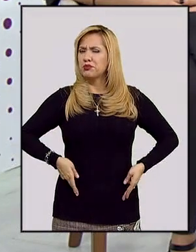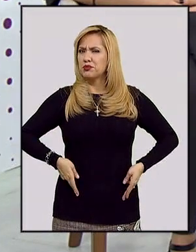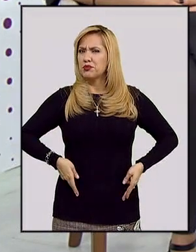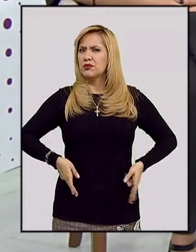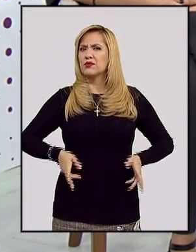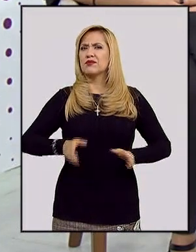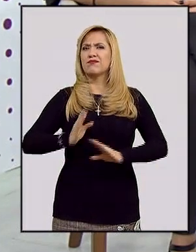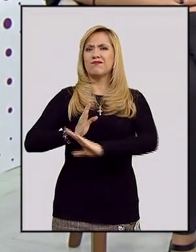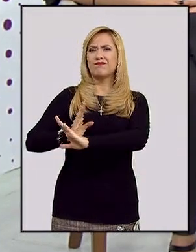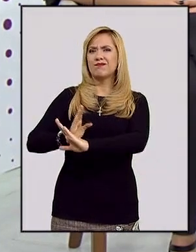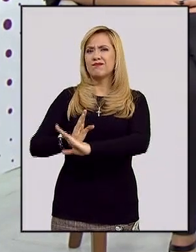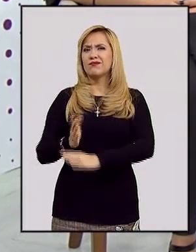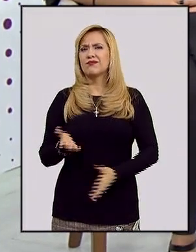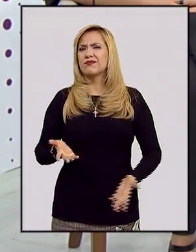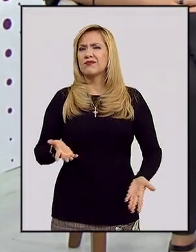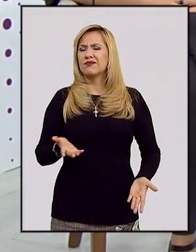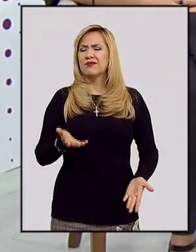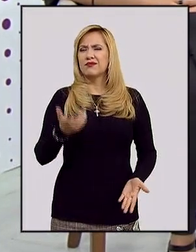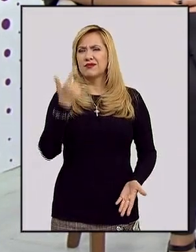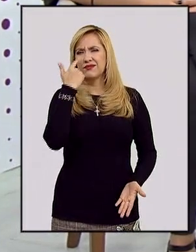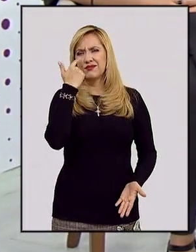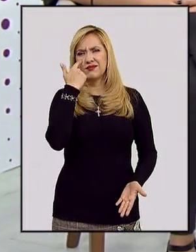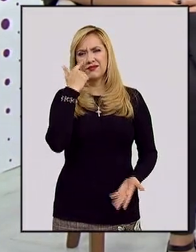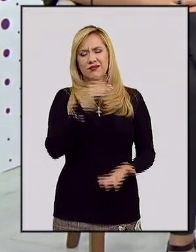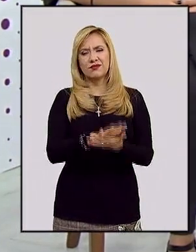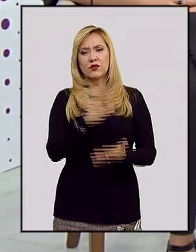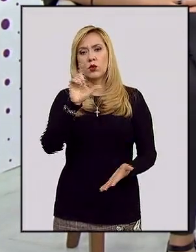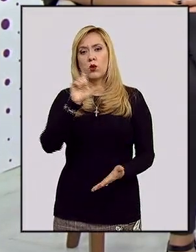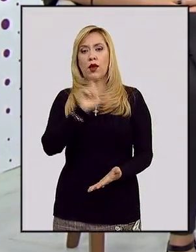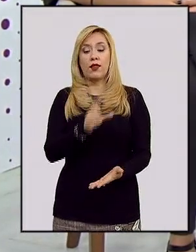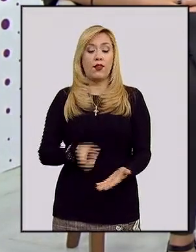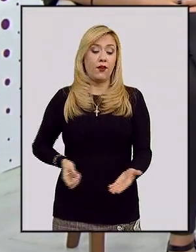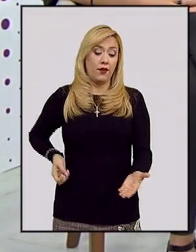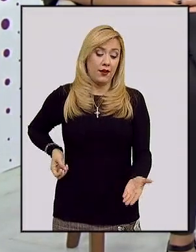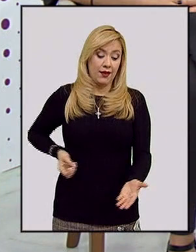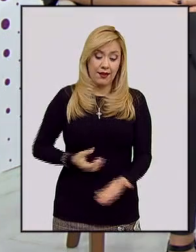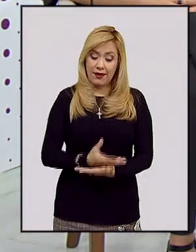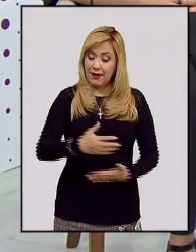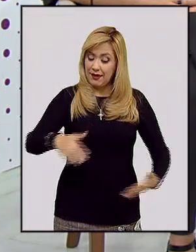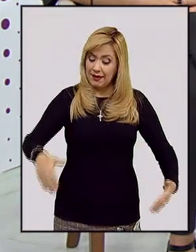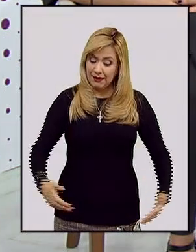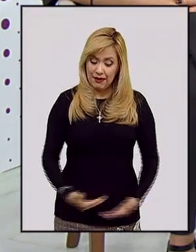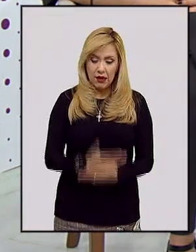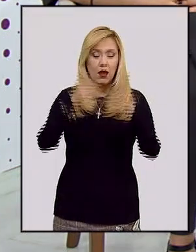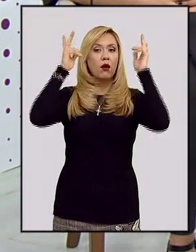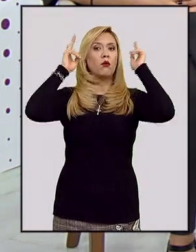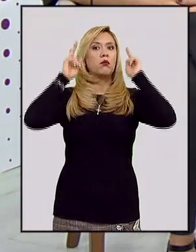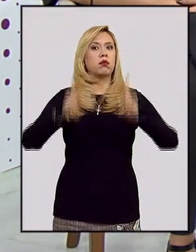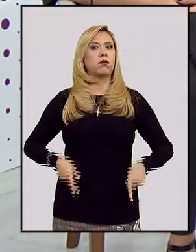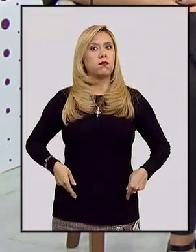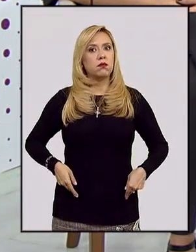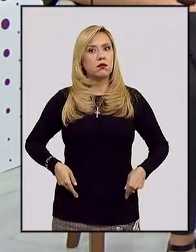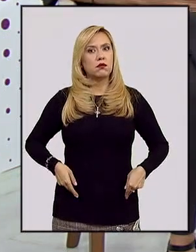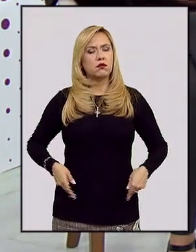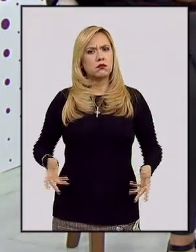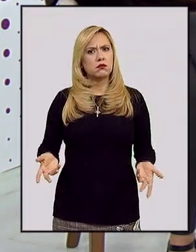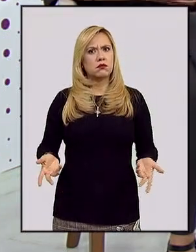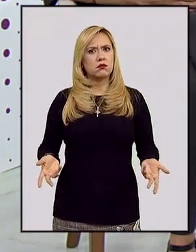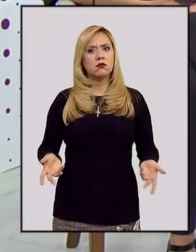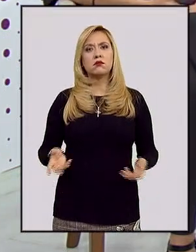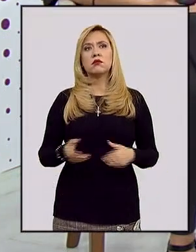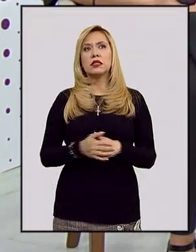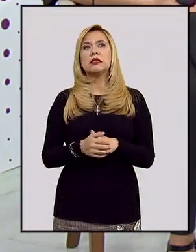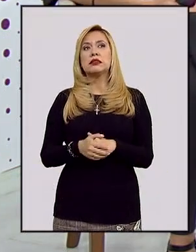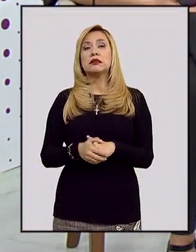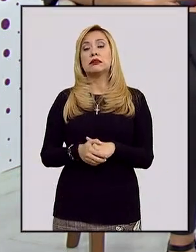un poco con las prácticas que suceden en el parto. Después del parto se esteriliza muchas veces a las mujeres. Y como ya lo